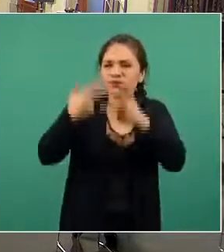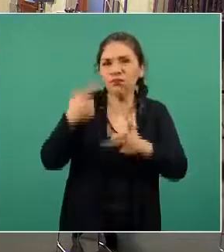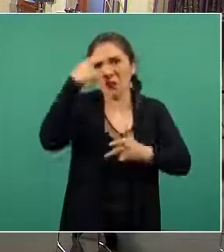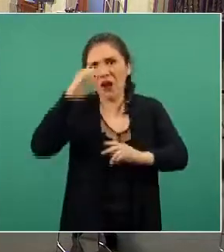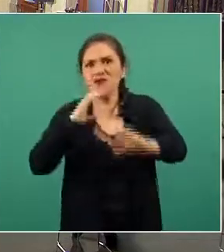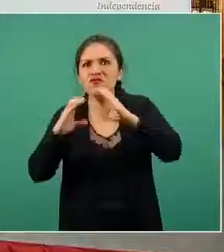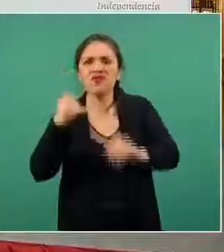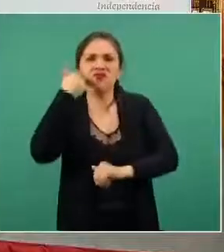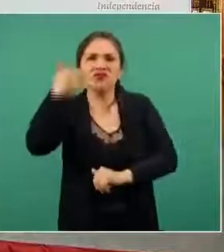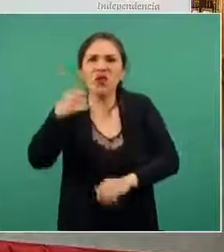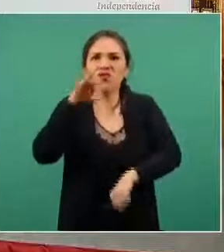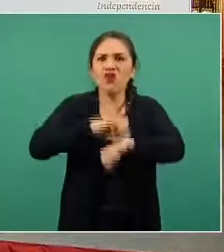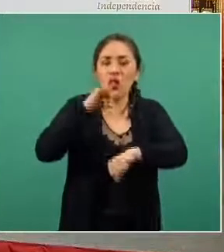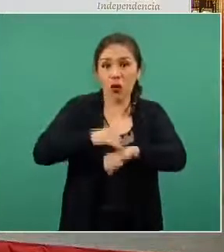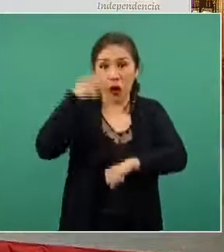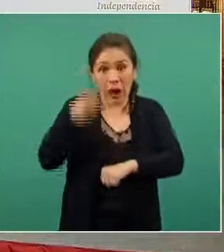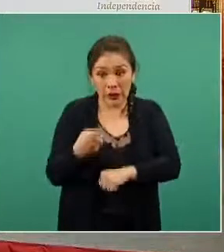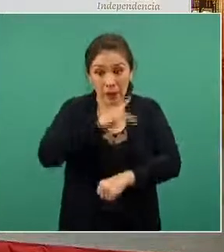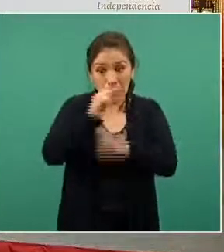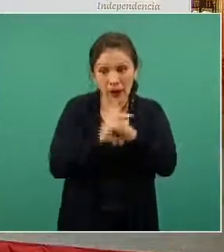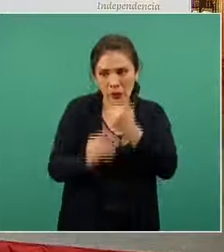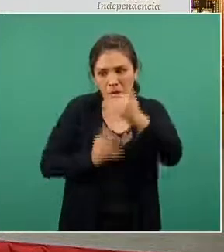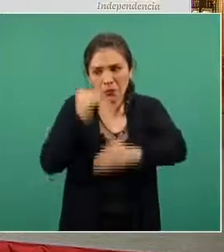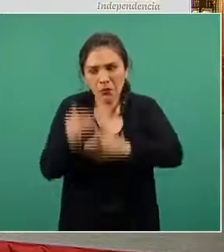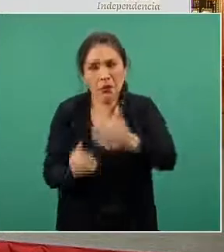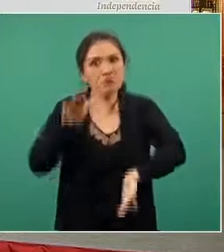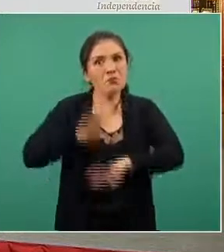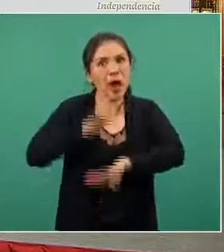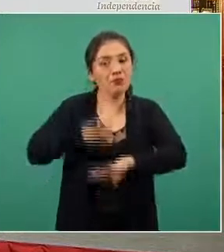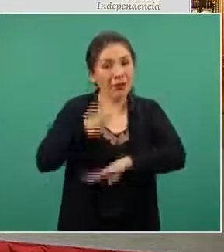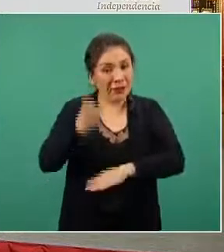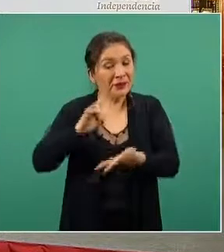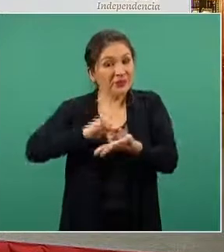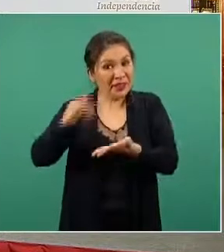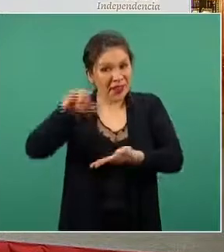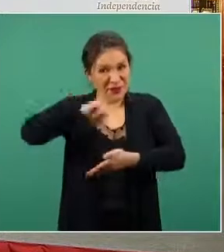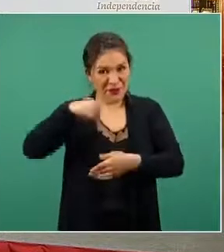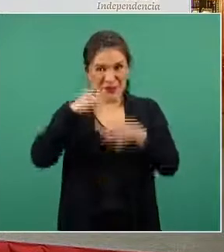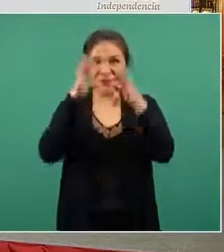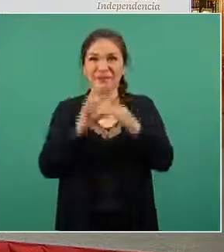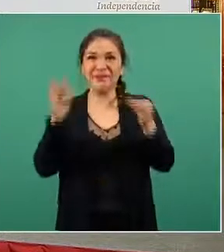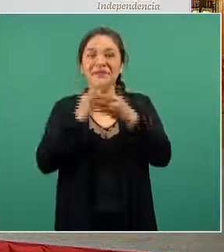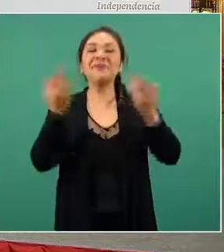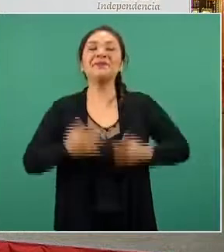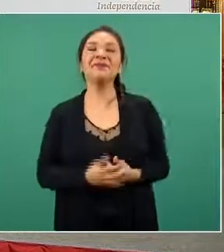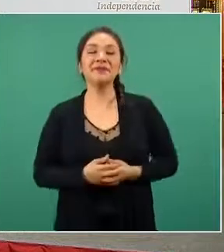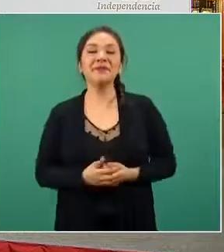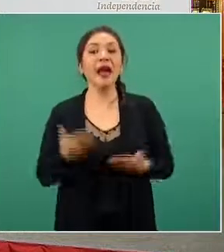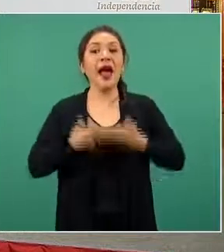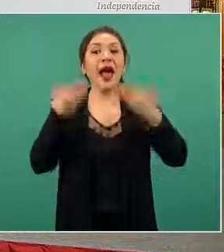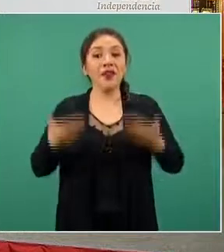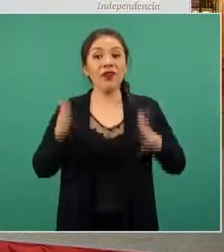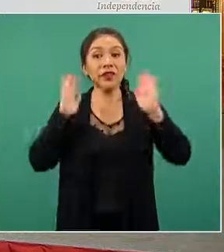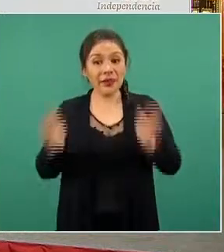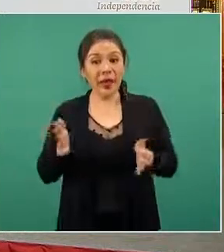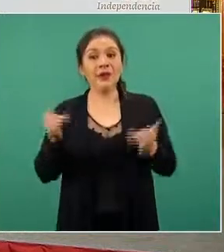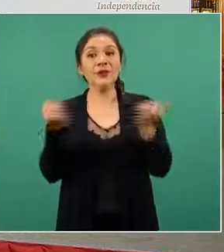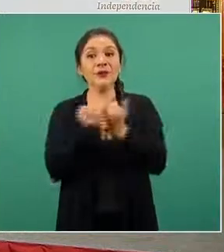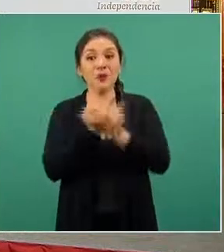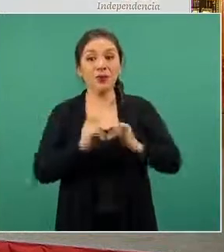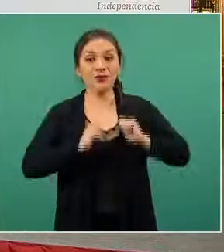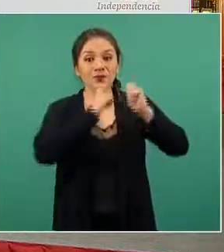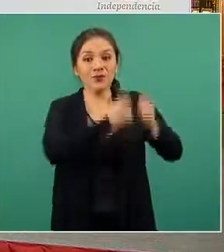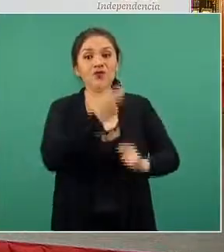se ha avanzado también en nuestro país en este sentido. Muchas gracias por su presentación. Y daremos entonces paso también